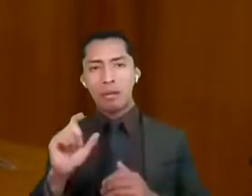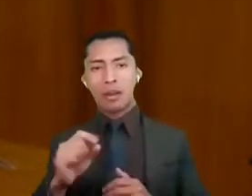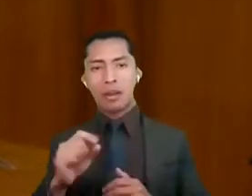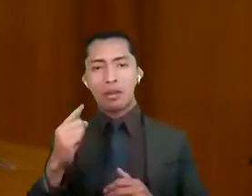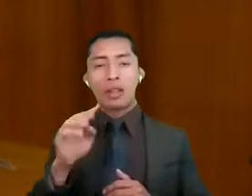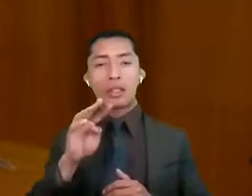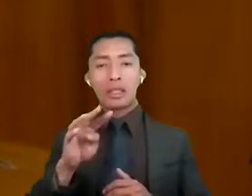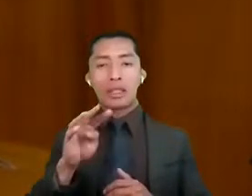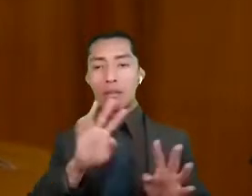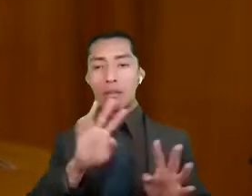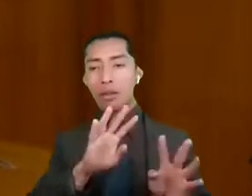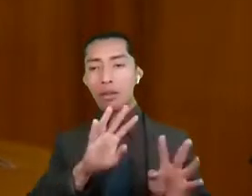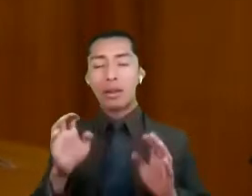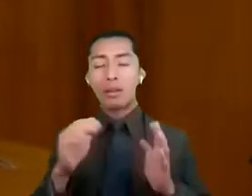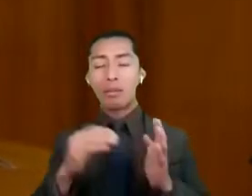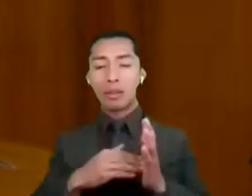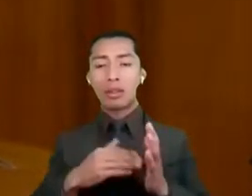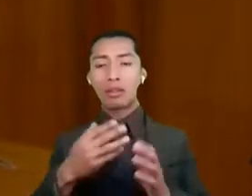19.964,